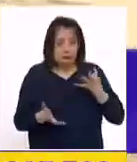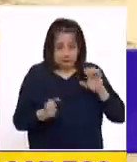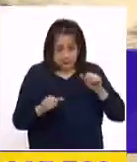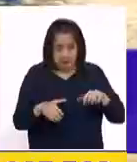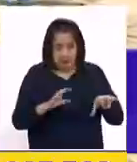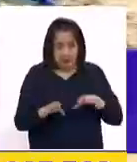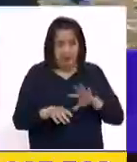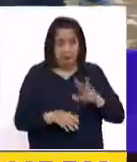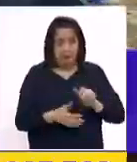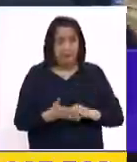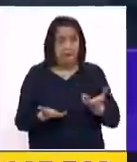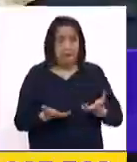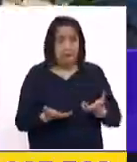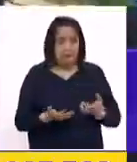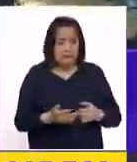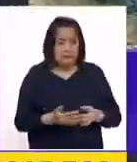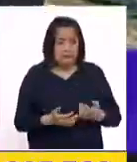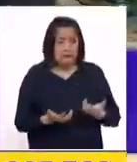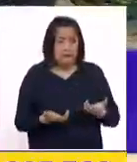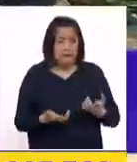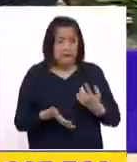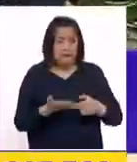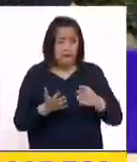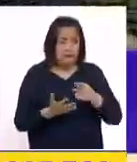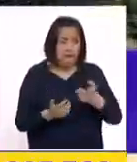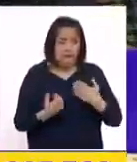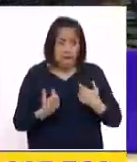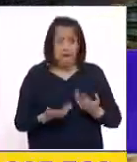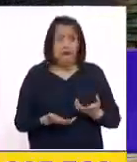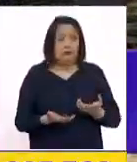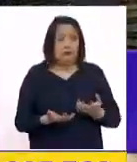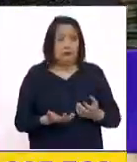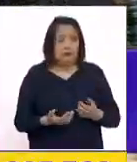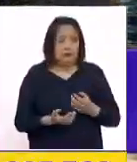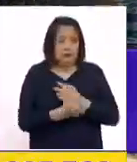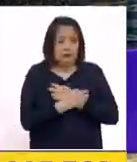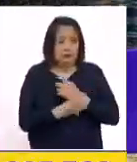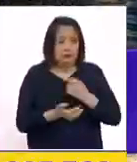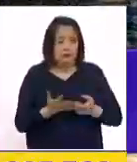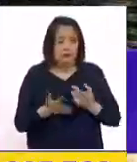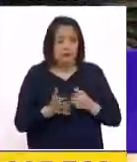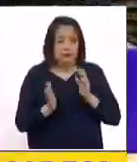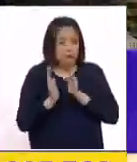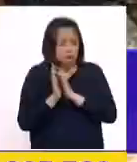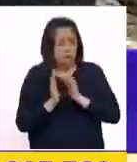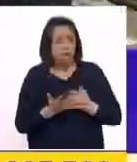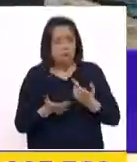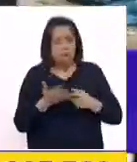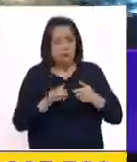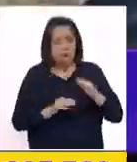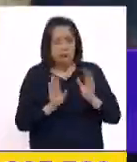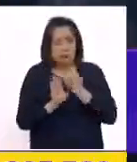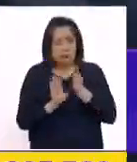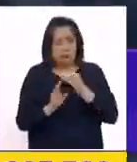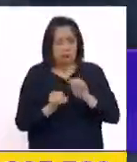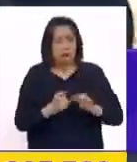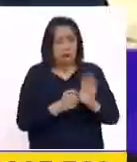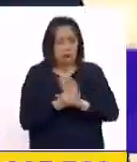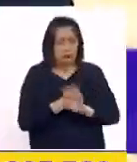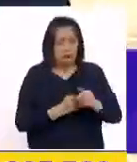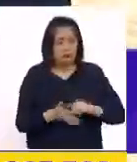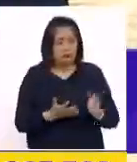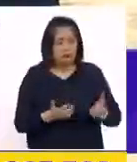objetivo envenenaron a las mascotas que duermen en la puerta de las casas y que protegen este lugar. Vamos a conversar con justo